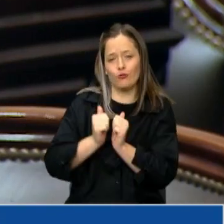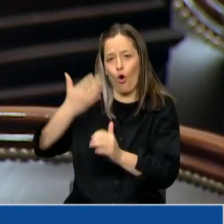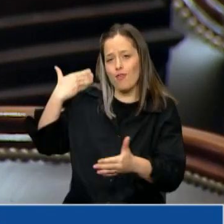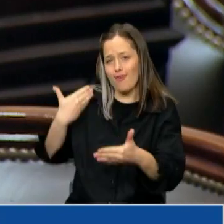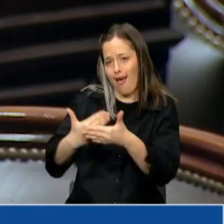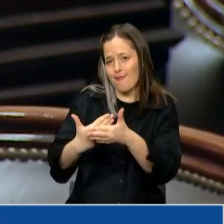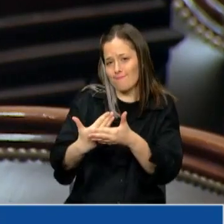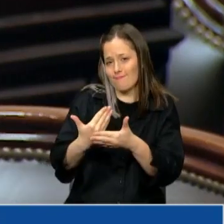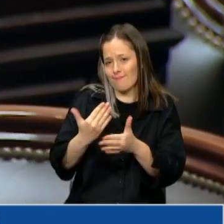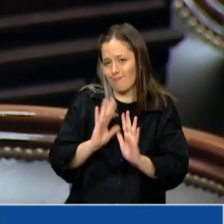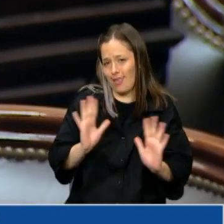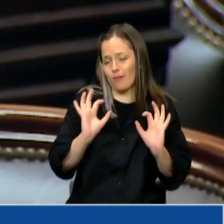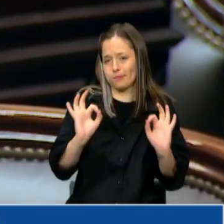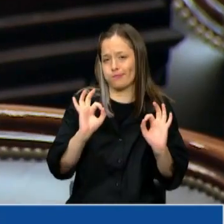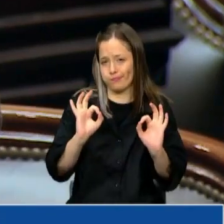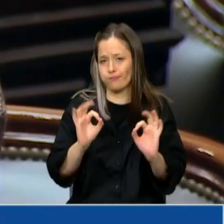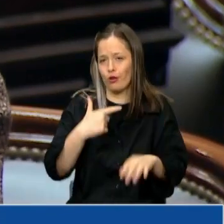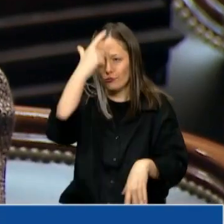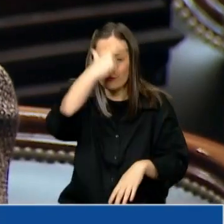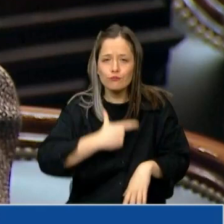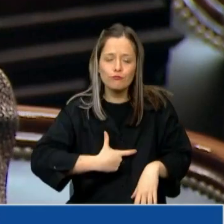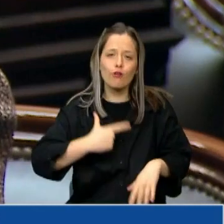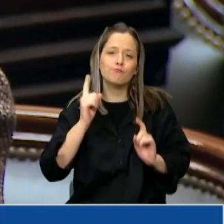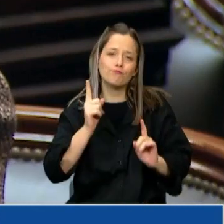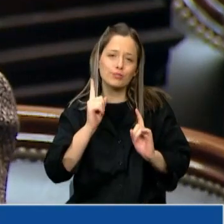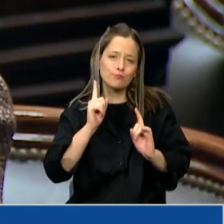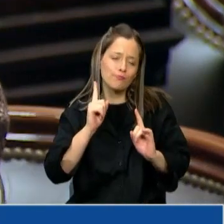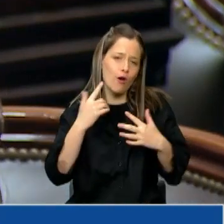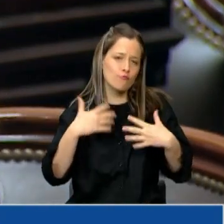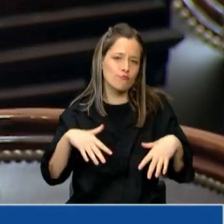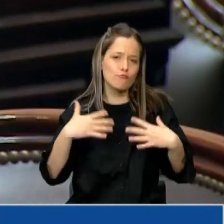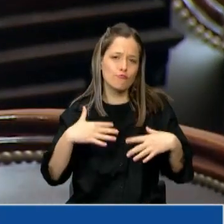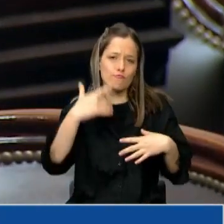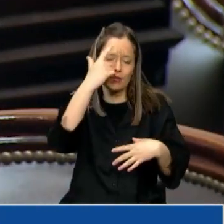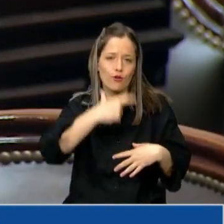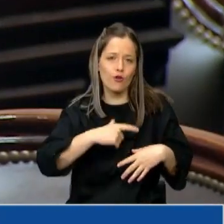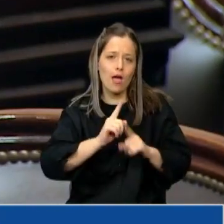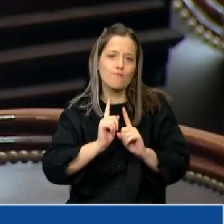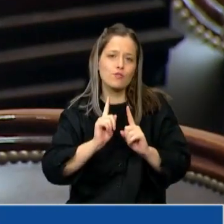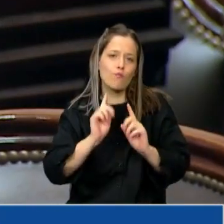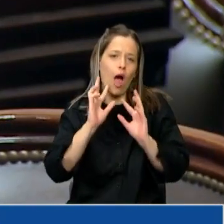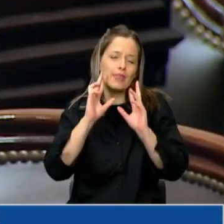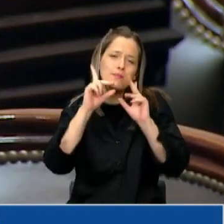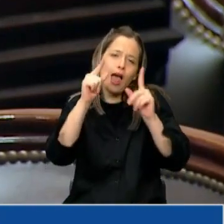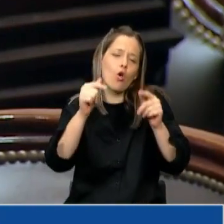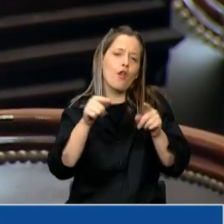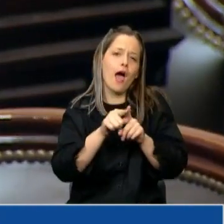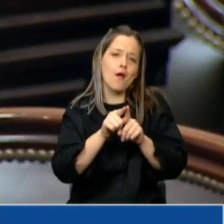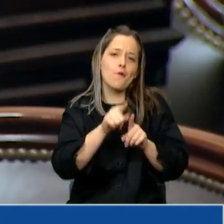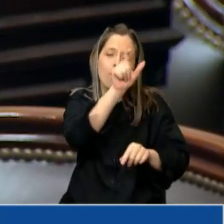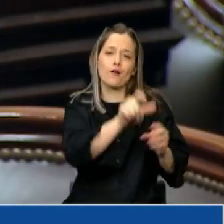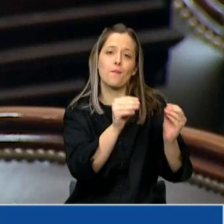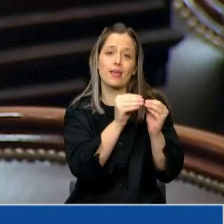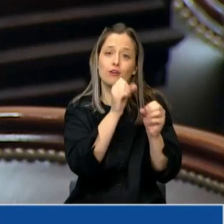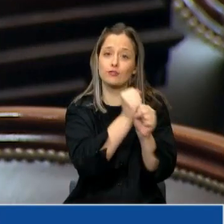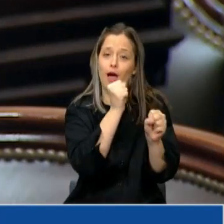Y soy una ferviente admiradora por estos días del teorema que esbozó un gran colega